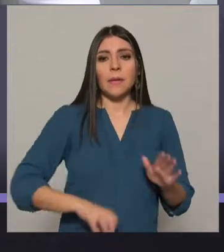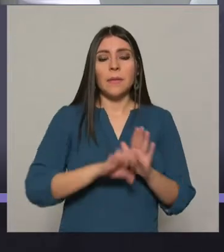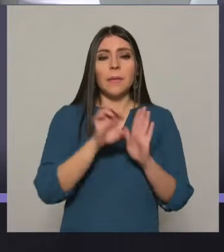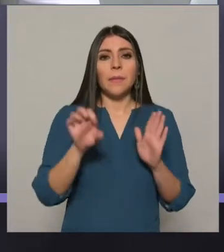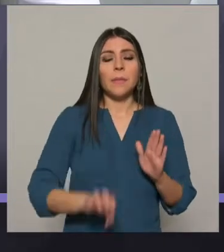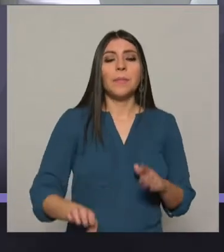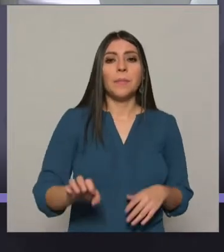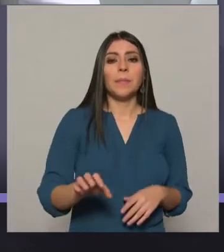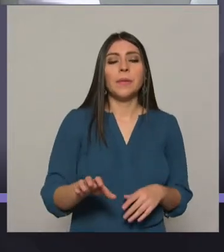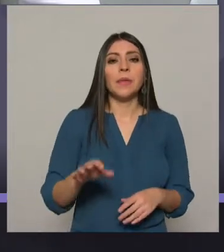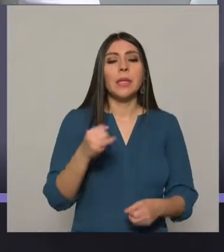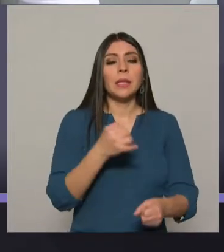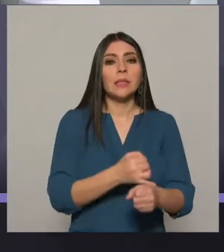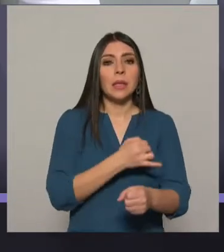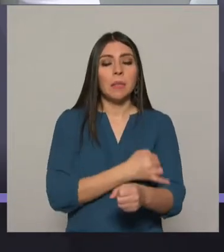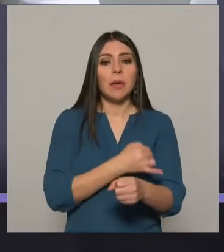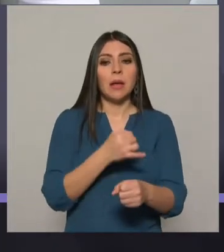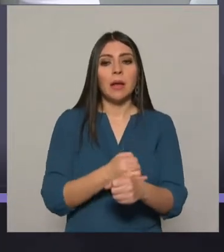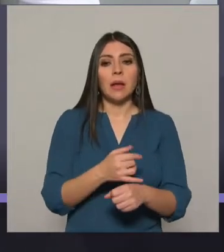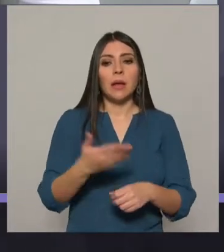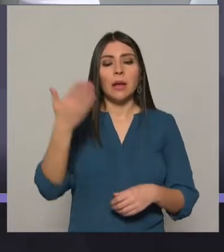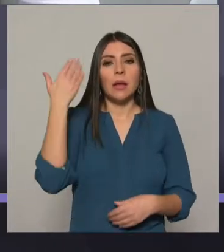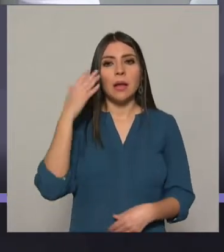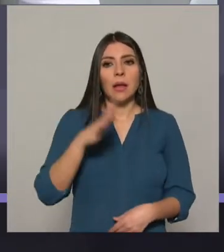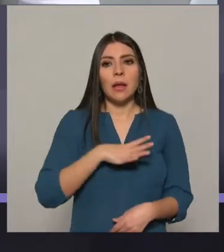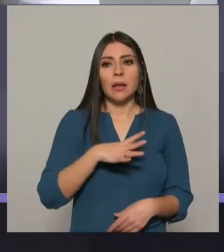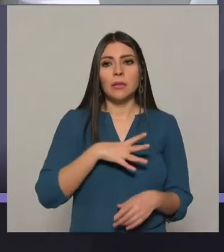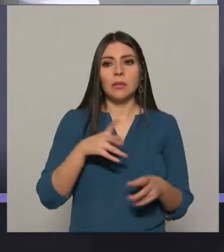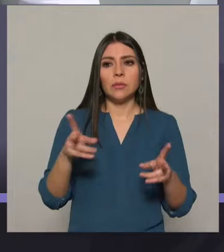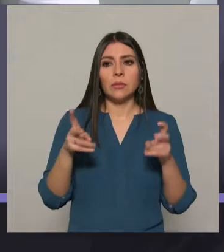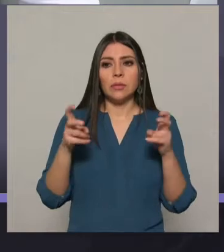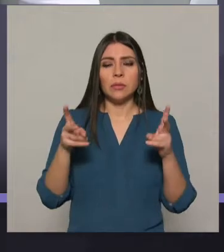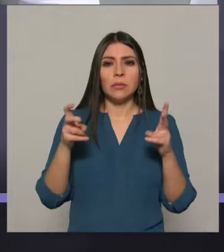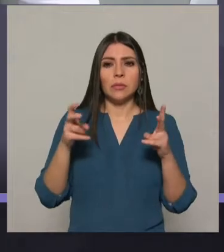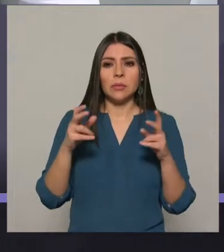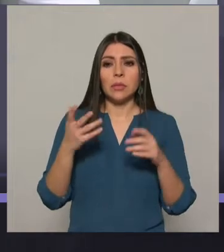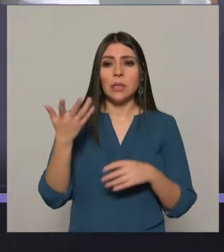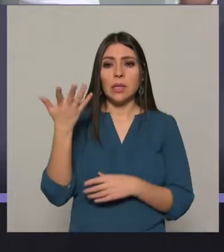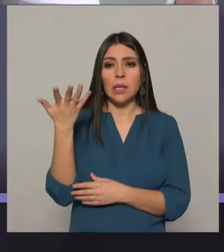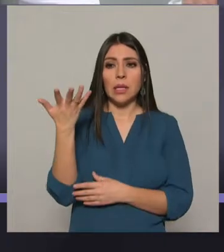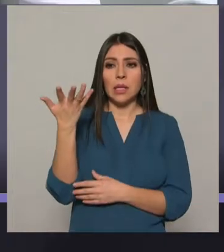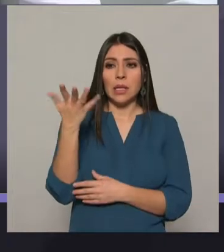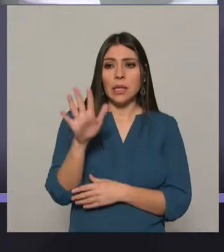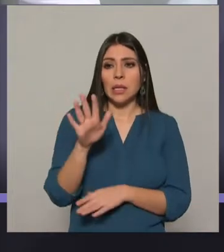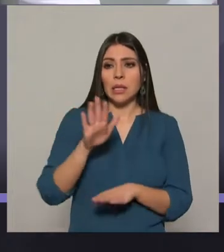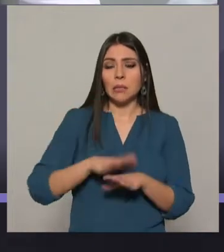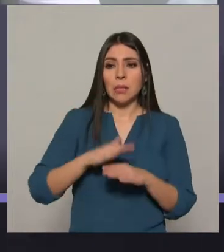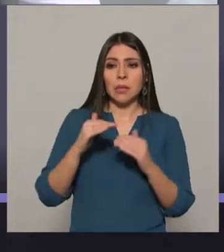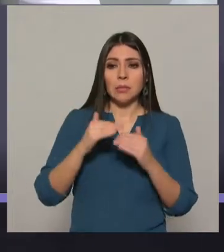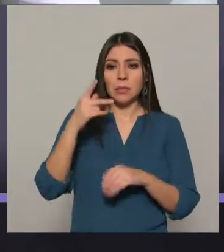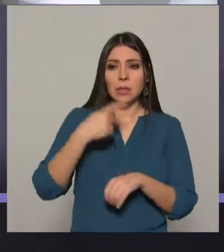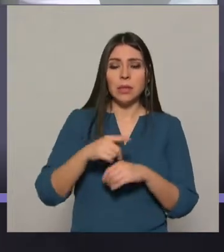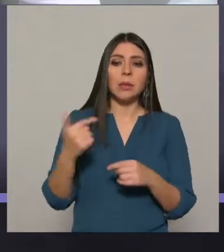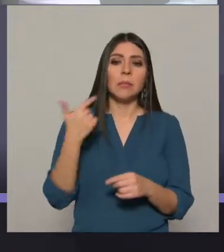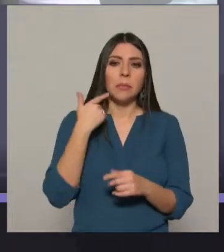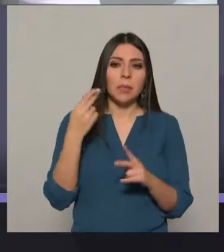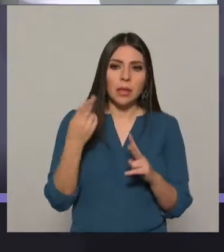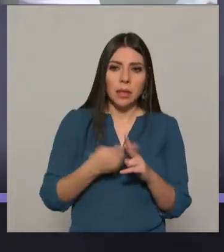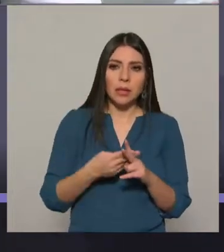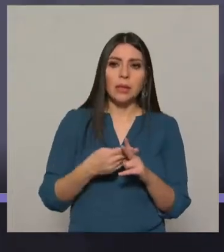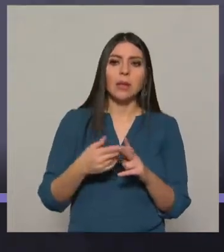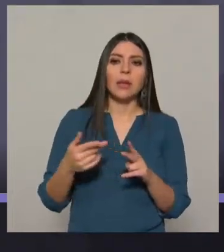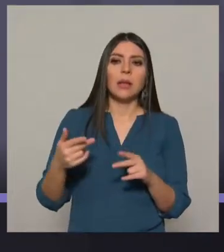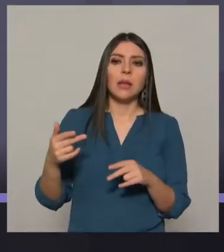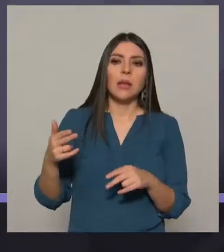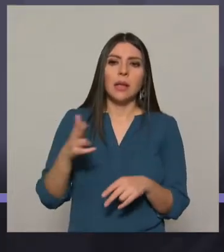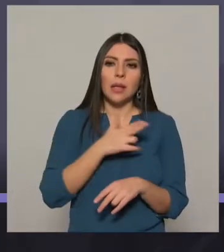de Iztapalapa, que tenía una incidencia delictiva de los 10 delitos de mayor impacto, que tienen que ver con homicidio, que tienen que ver con lesiones,